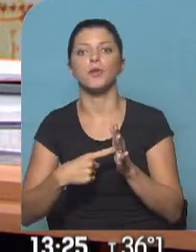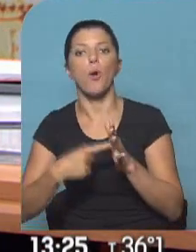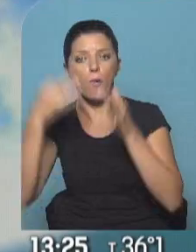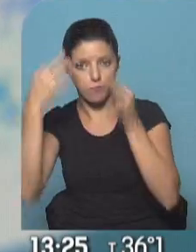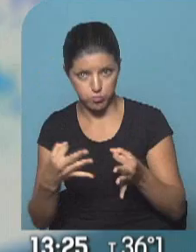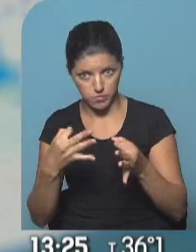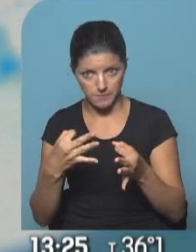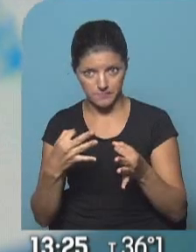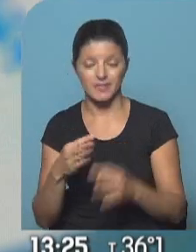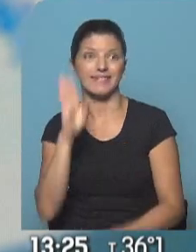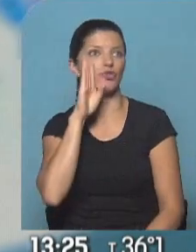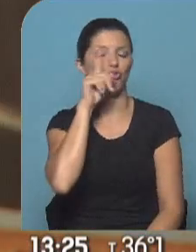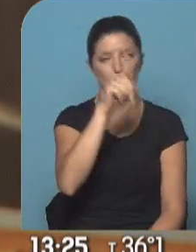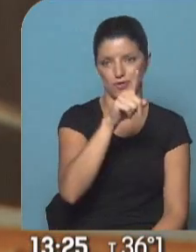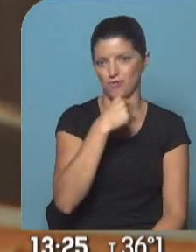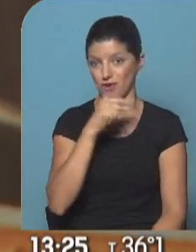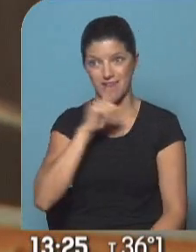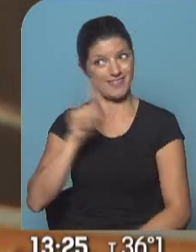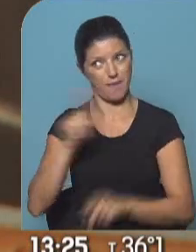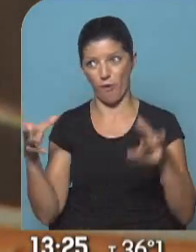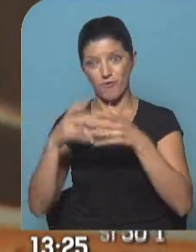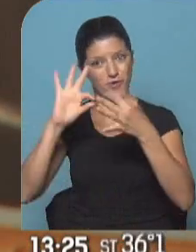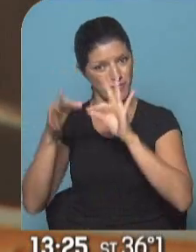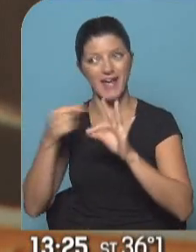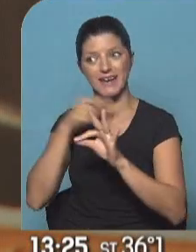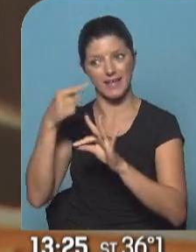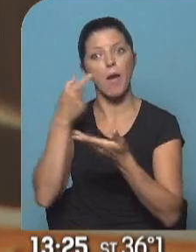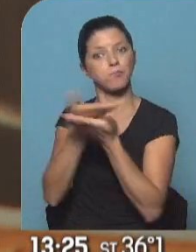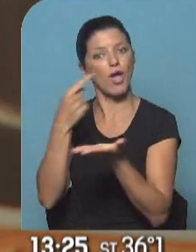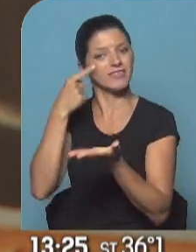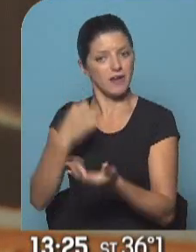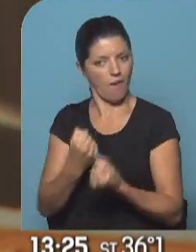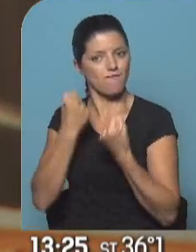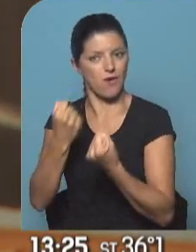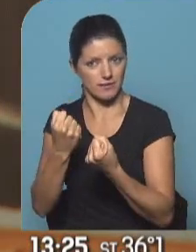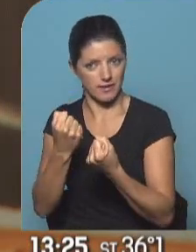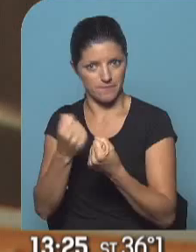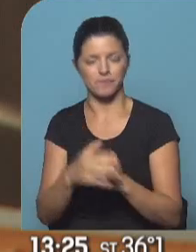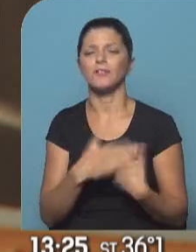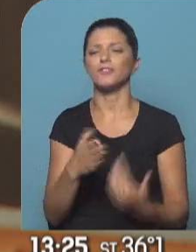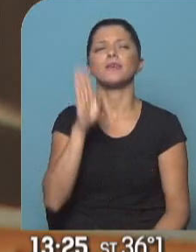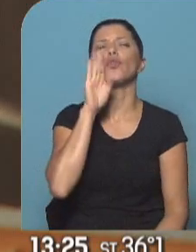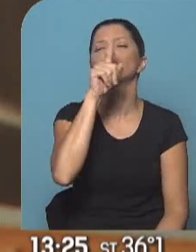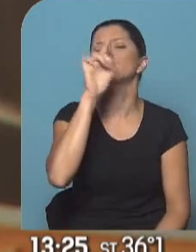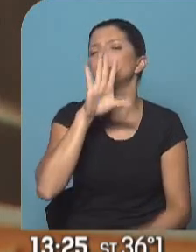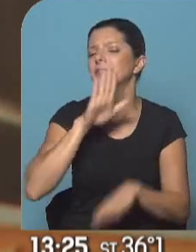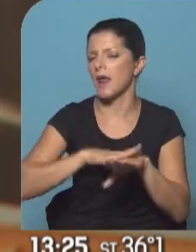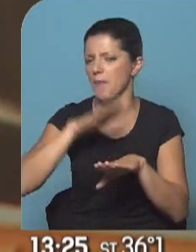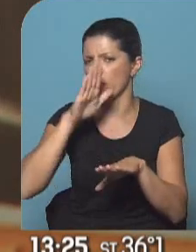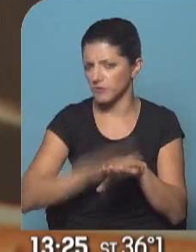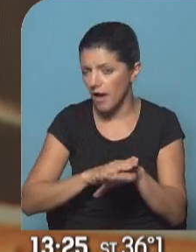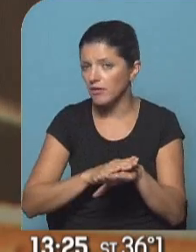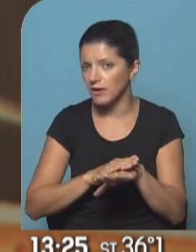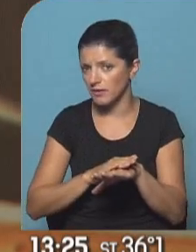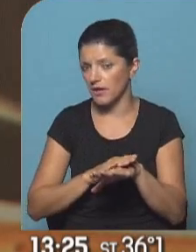no lo dejan ni los Estados Unidos ni la Unión Europea. Por lo tanto, en esta hay que decir que no es Estados Unidos solo el responsable de las fallas de lo que es